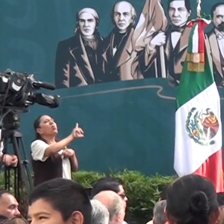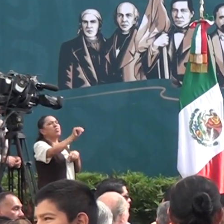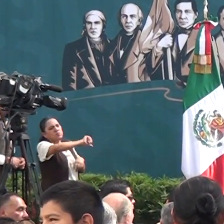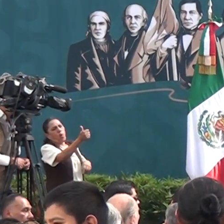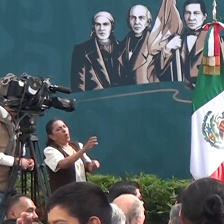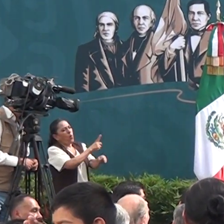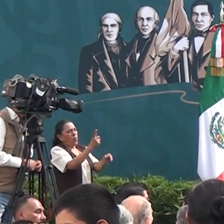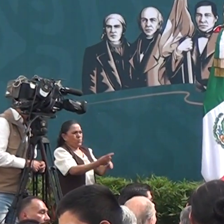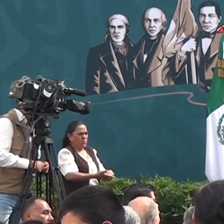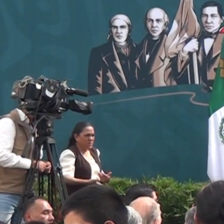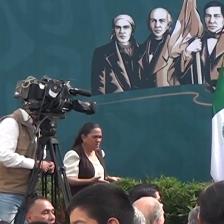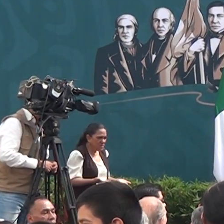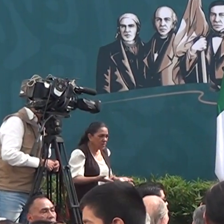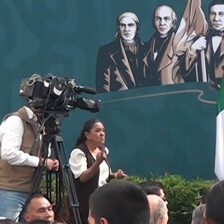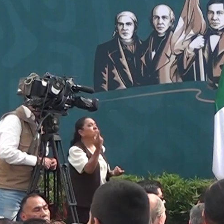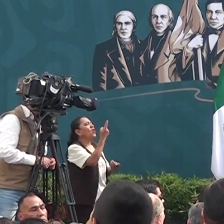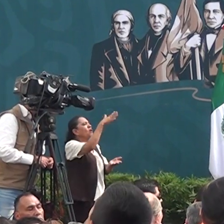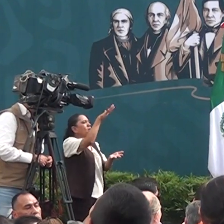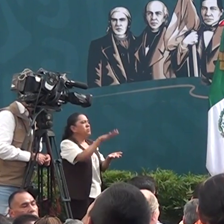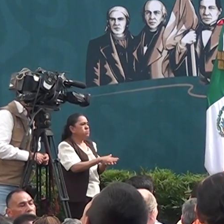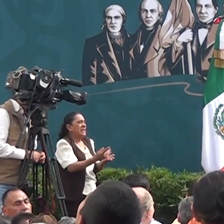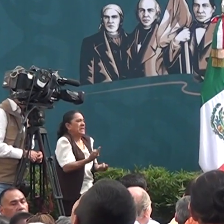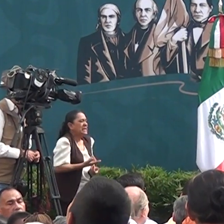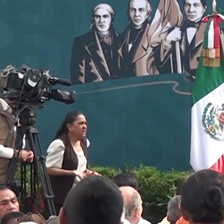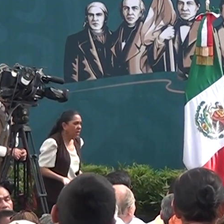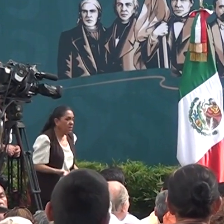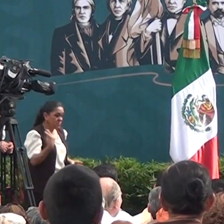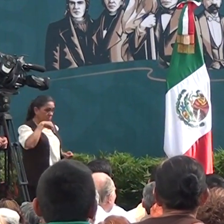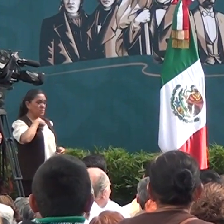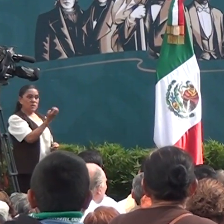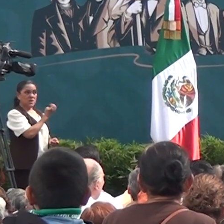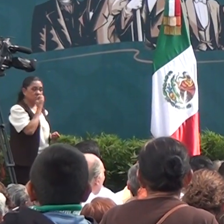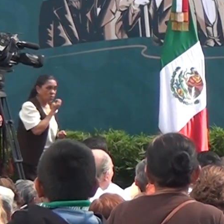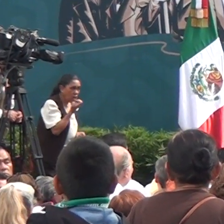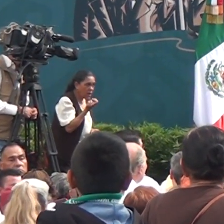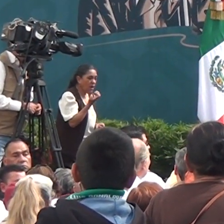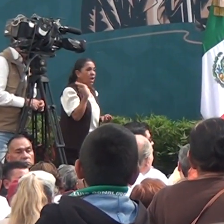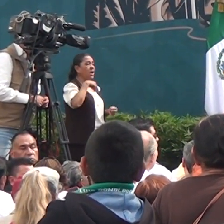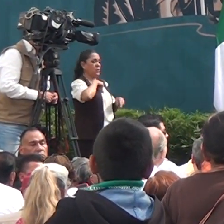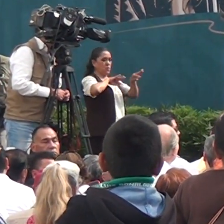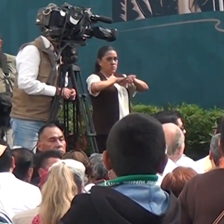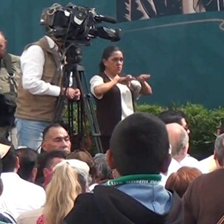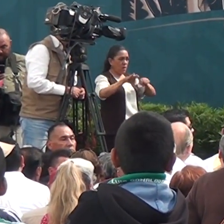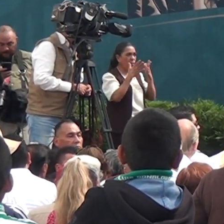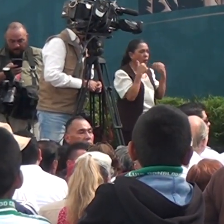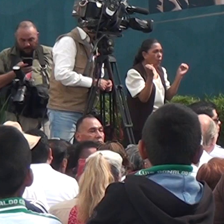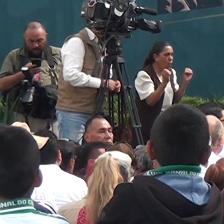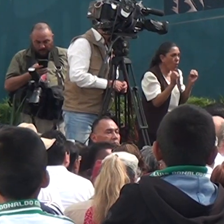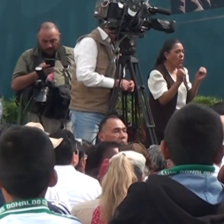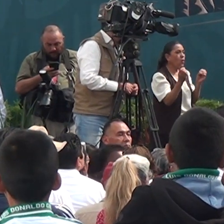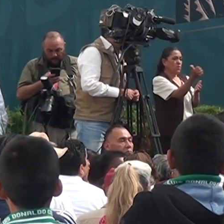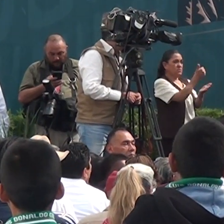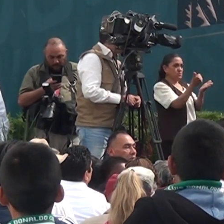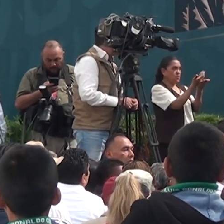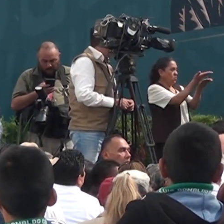oportunidad. Que se cayó. Se cayó nuestra escuela, se cayó nuestro trabajo, se cayó nuestra